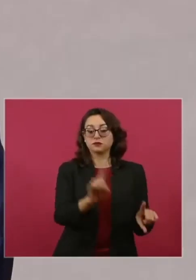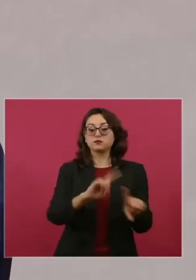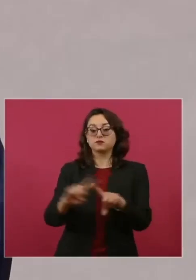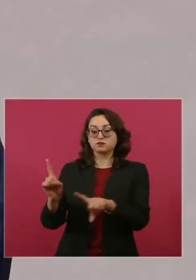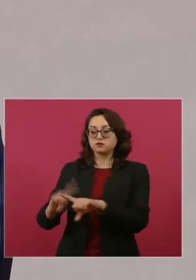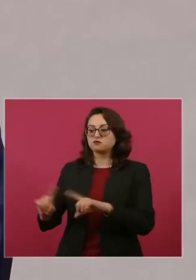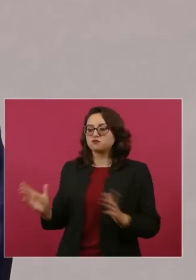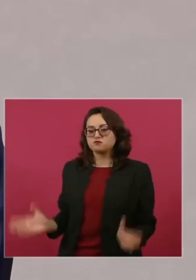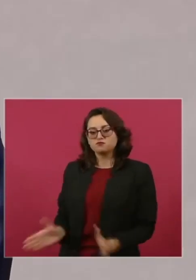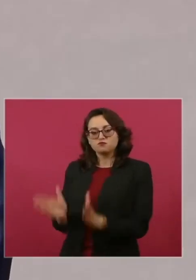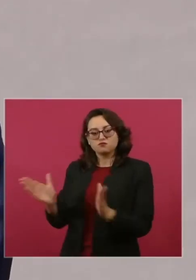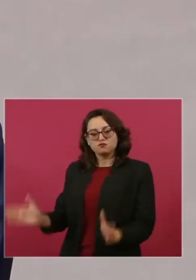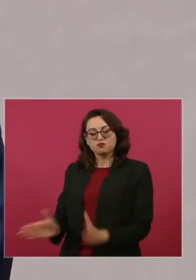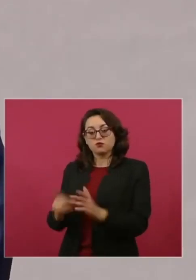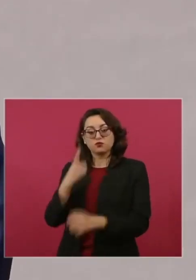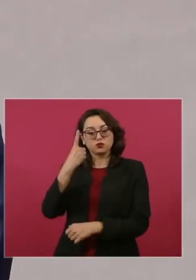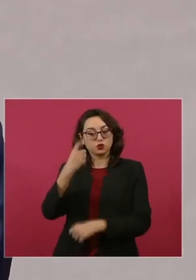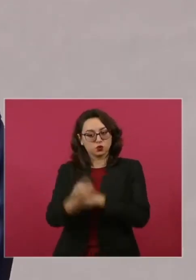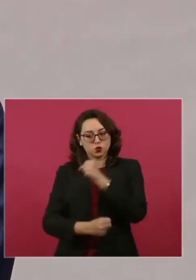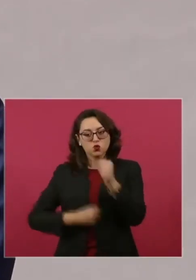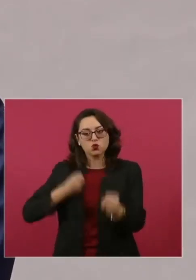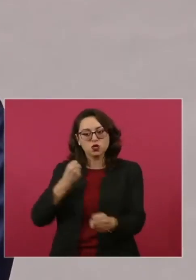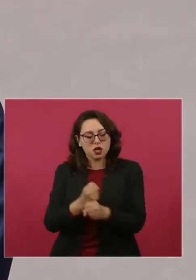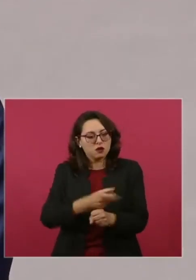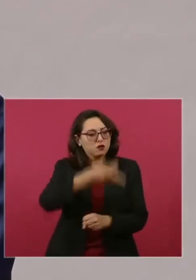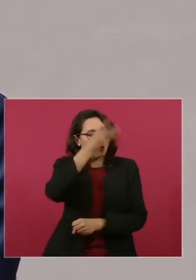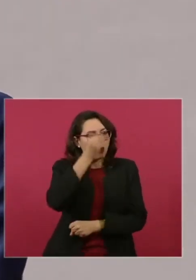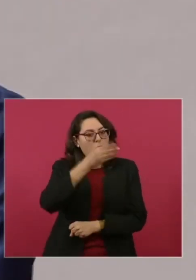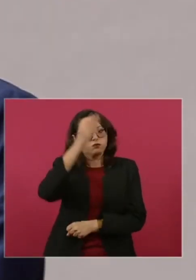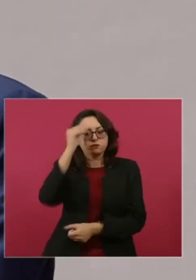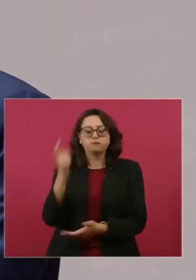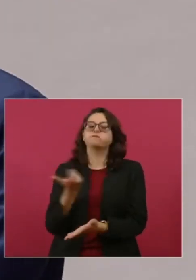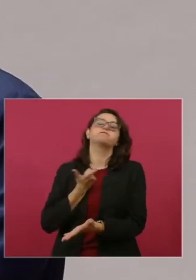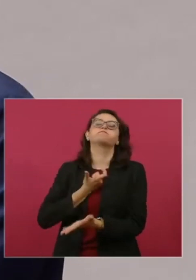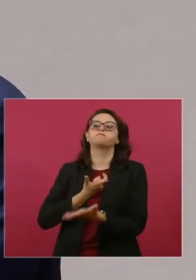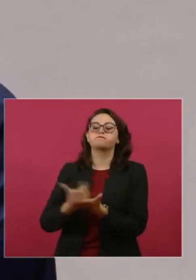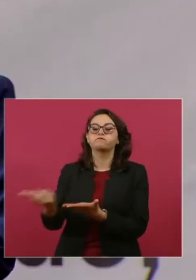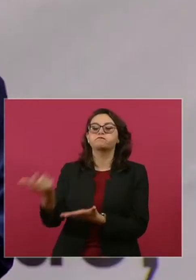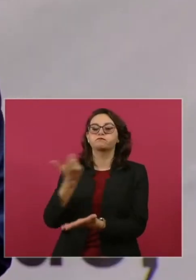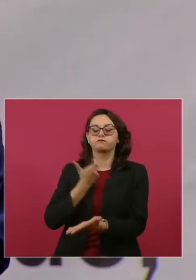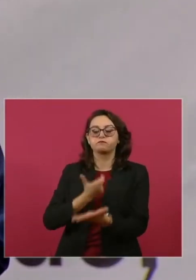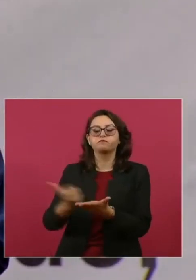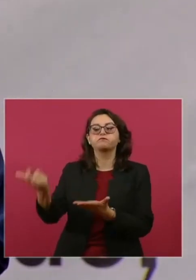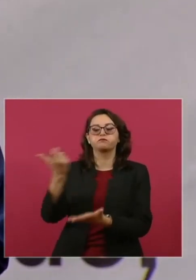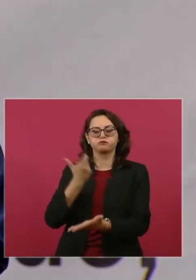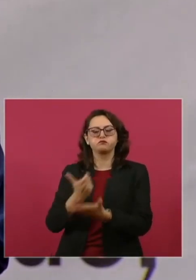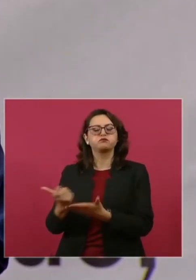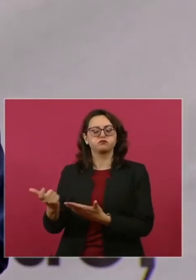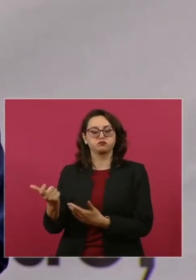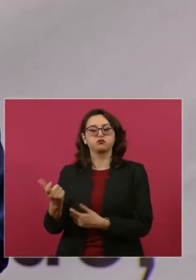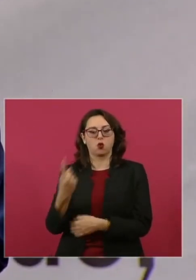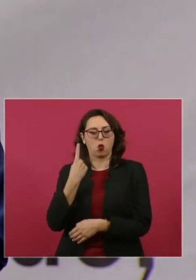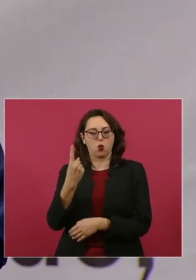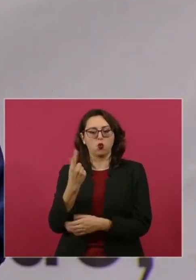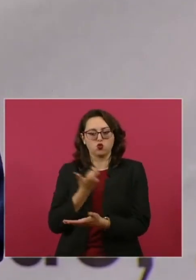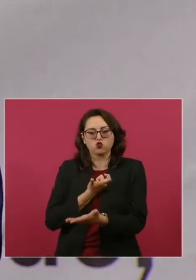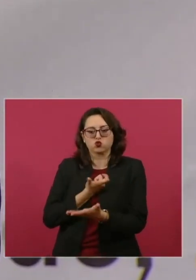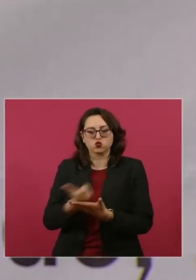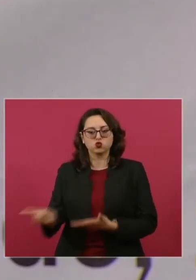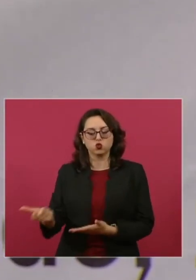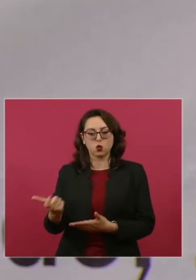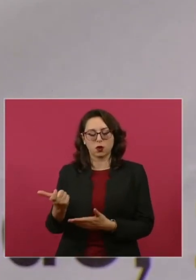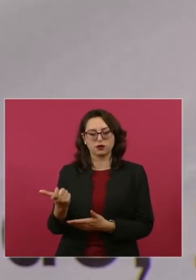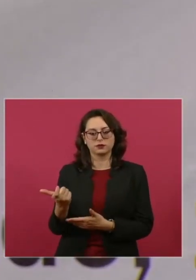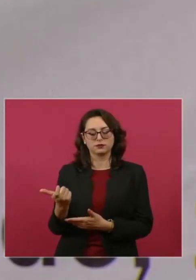Paid. Mientras se capacitan, while they reciben learn, el equivalente a un salario mínimo. They receive the